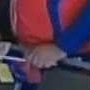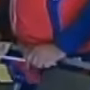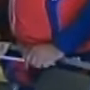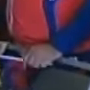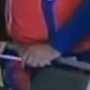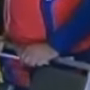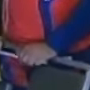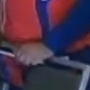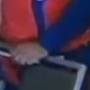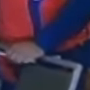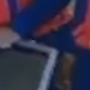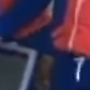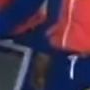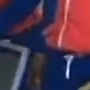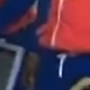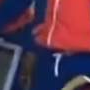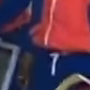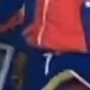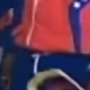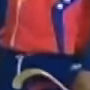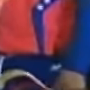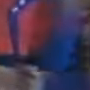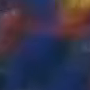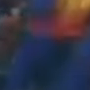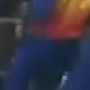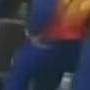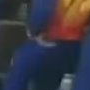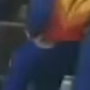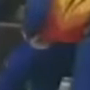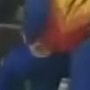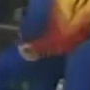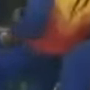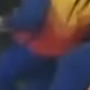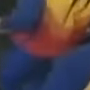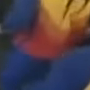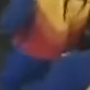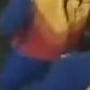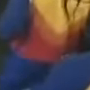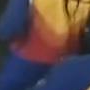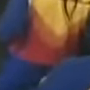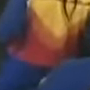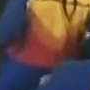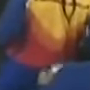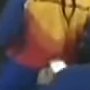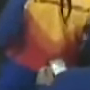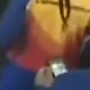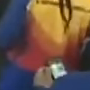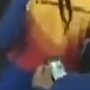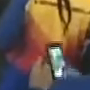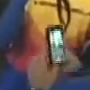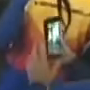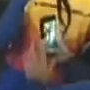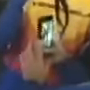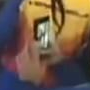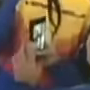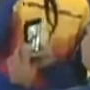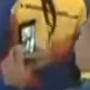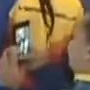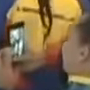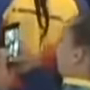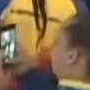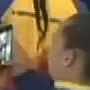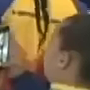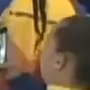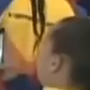atletas que participaron en la 19a edición de los Juegos Panamericanos chile 2023 donde el pabellón tricolor